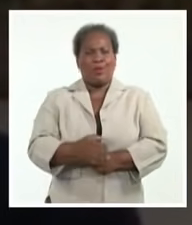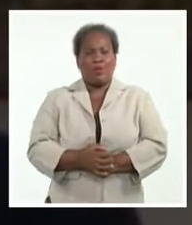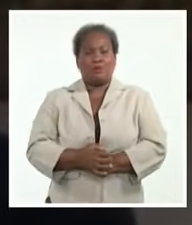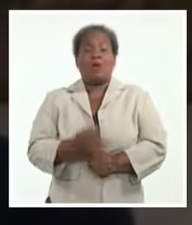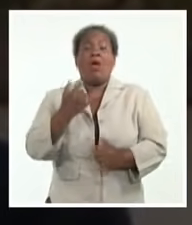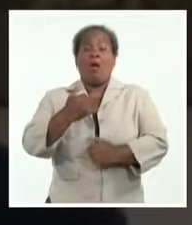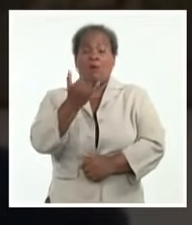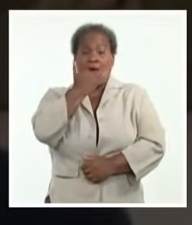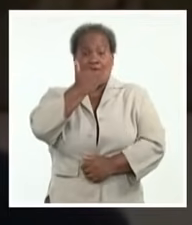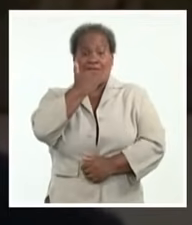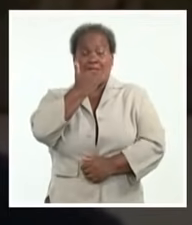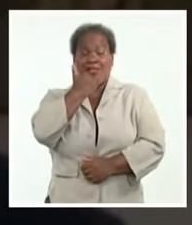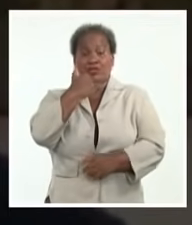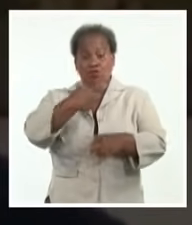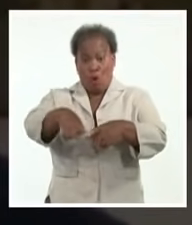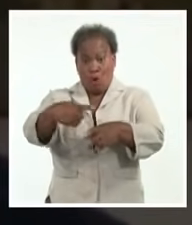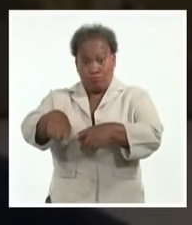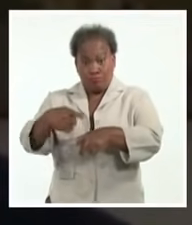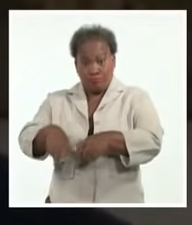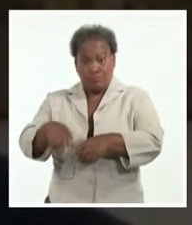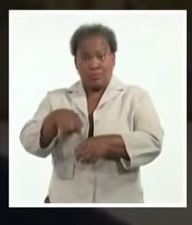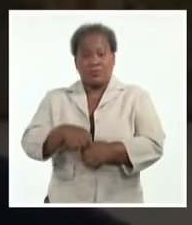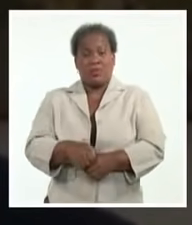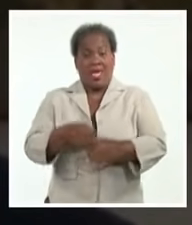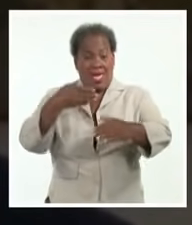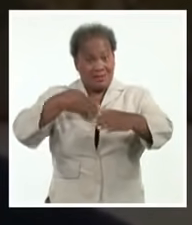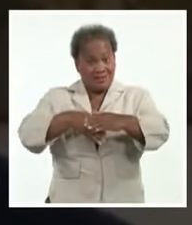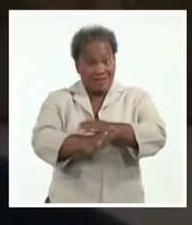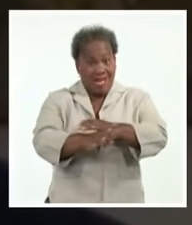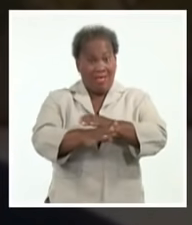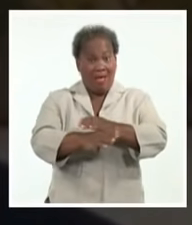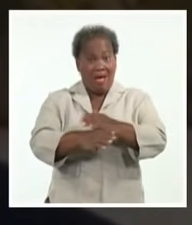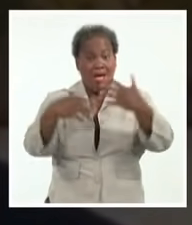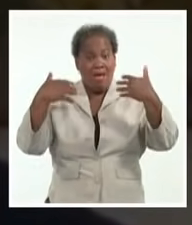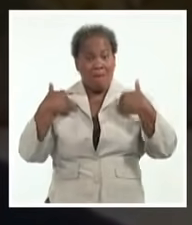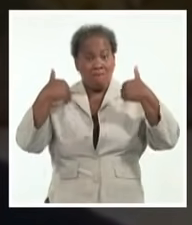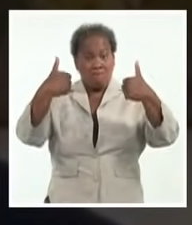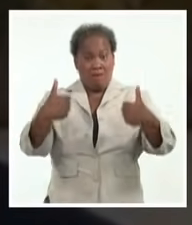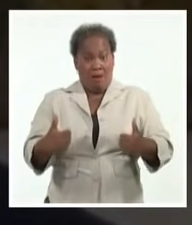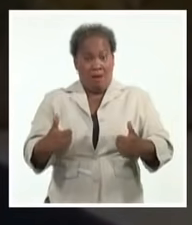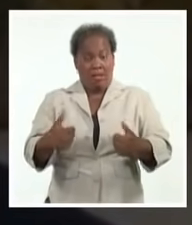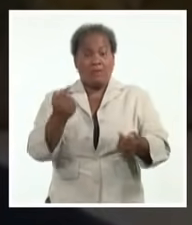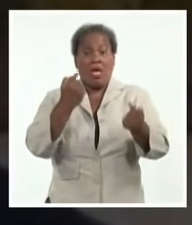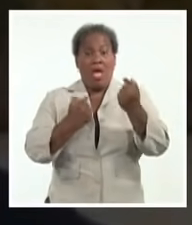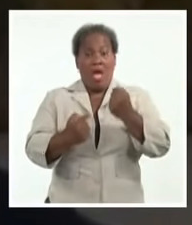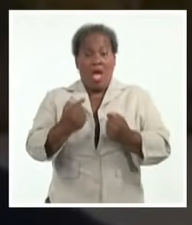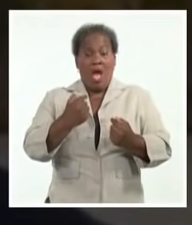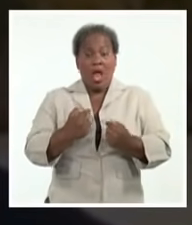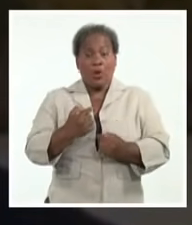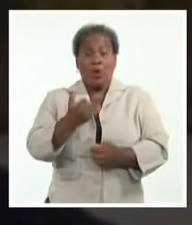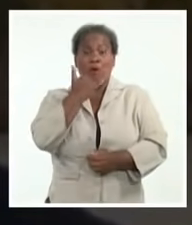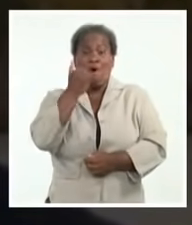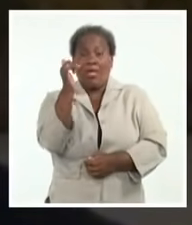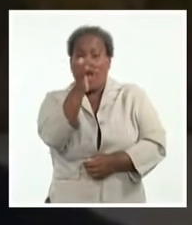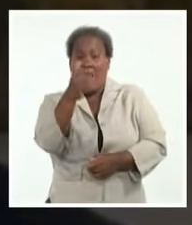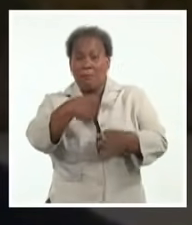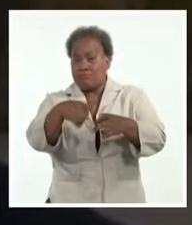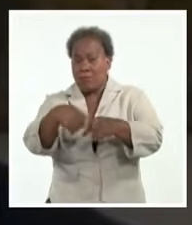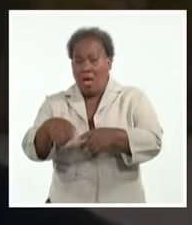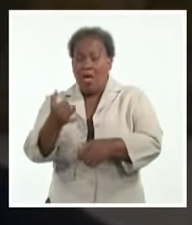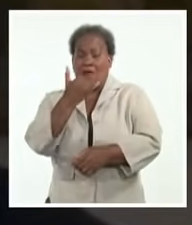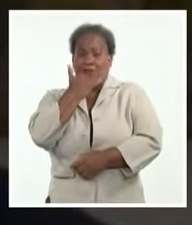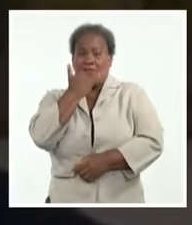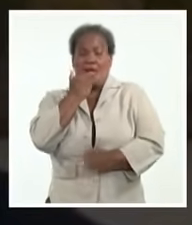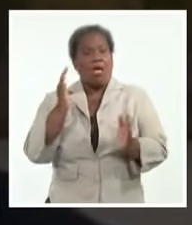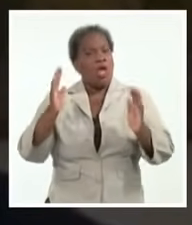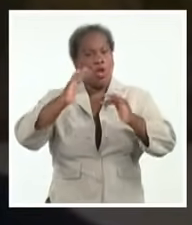daños materiales, sobre todo en la entrada de la embajada, algunos de nuestros dispositivos fueron afectados. No hubo daños